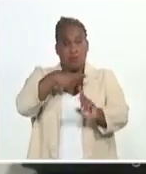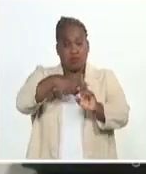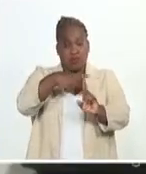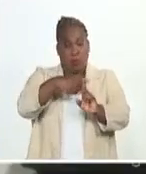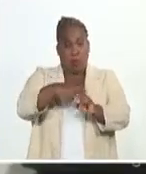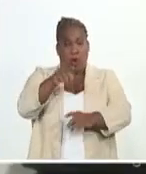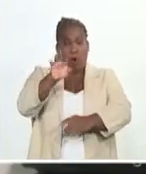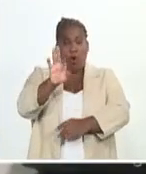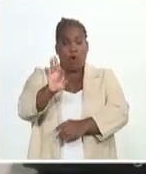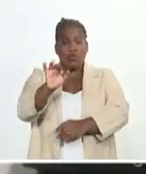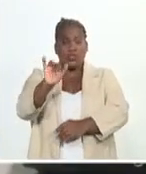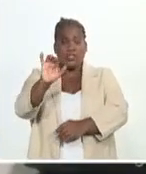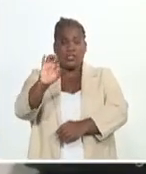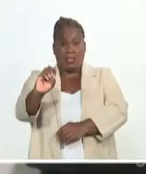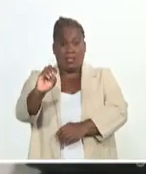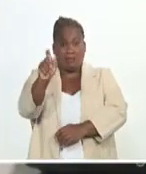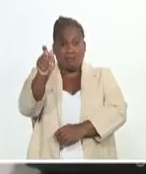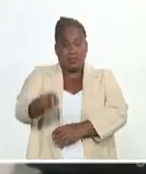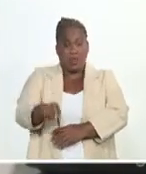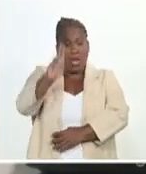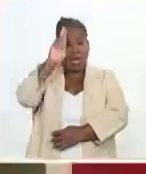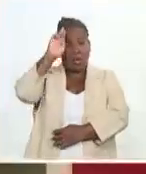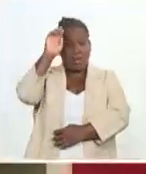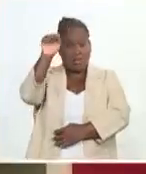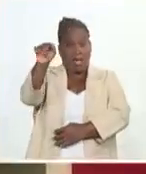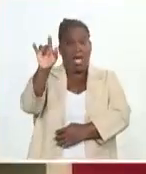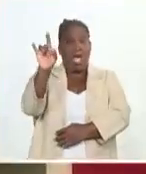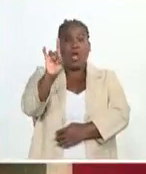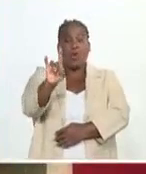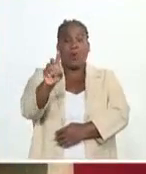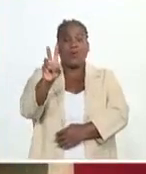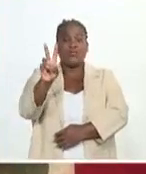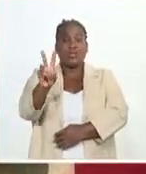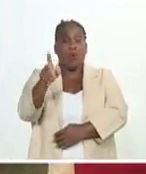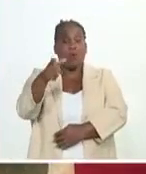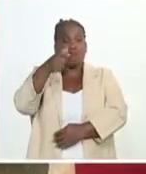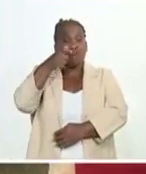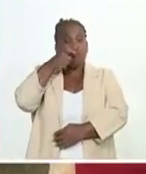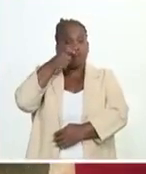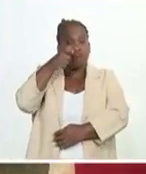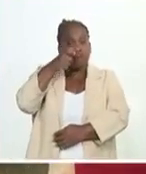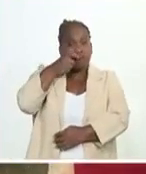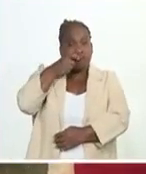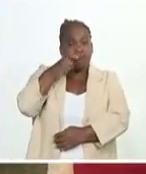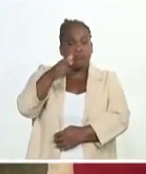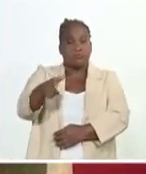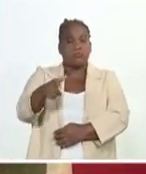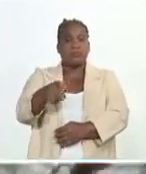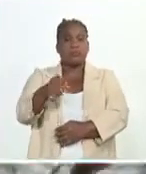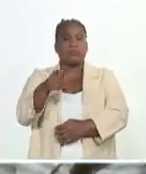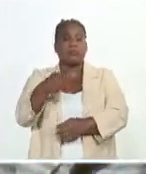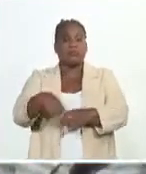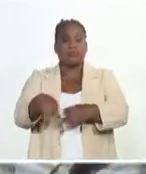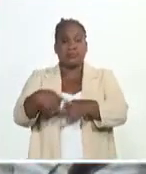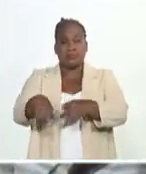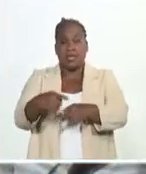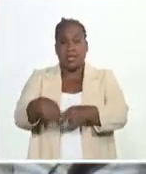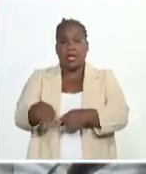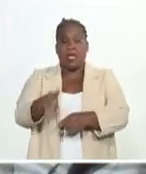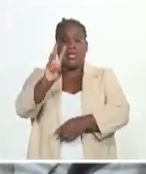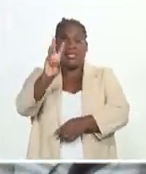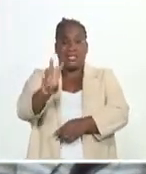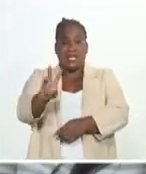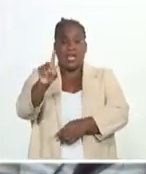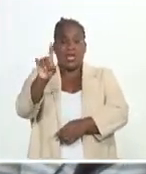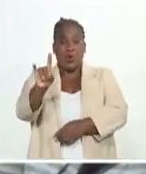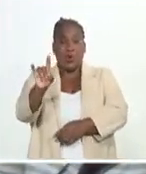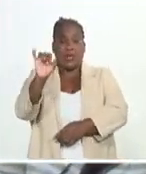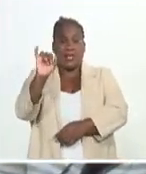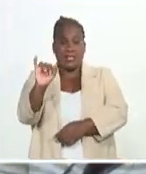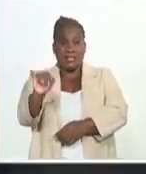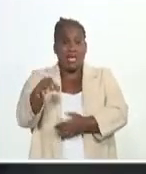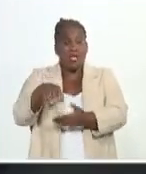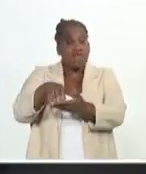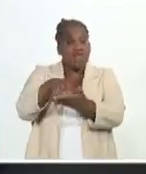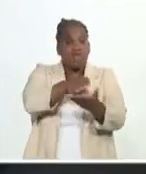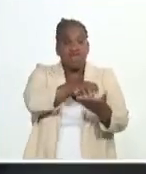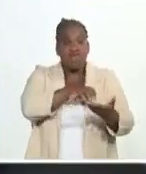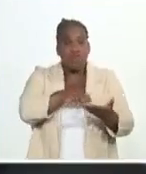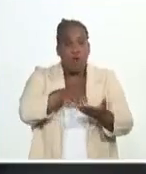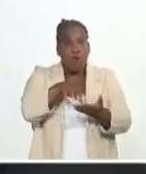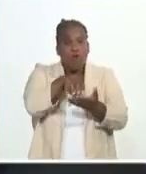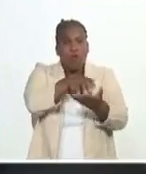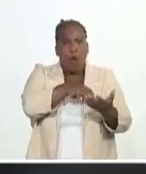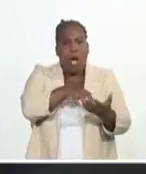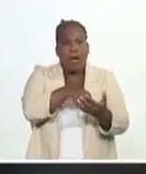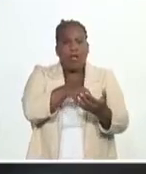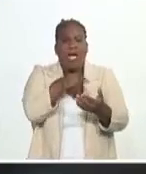860 pacientes ingresados, 92 sospechosos, 81 en vigilancia, 396 focos activos, 3